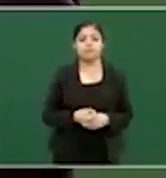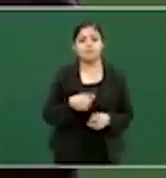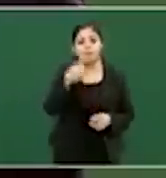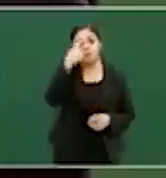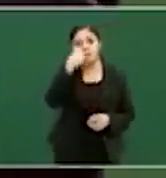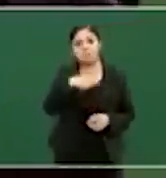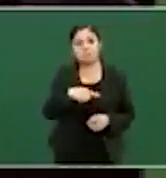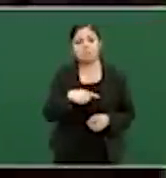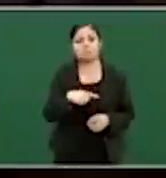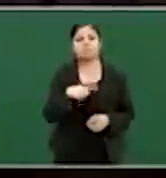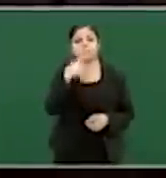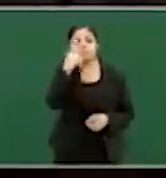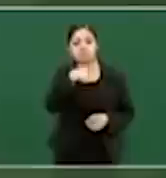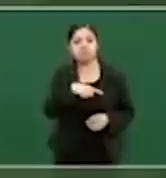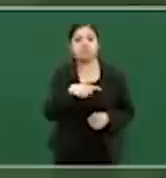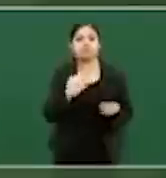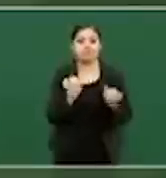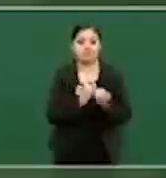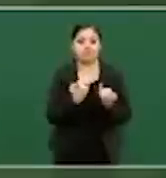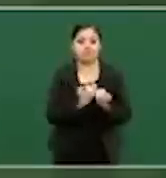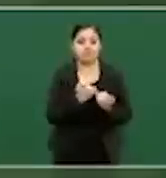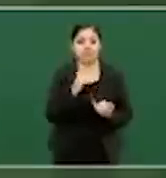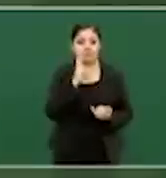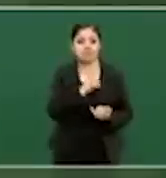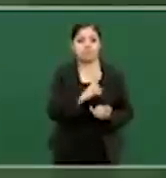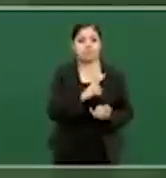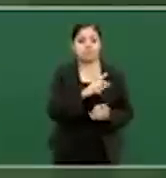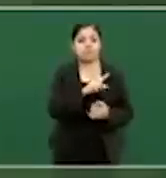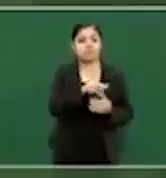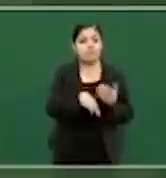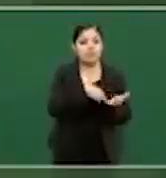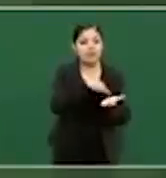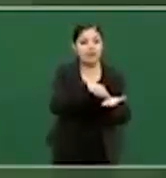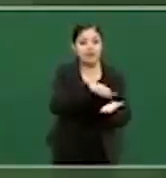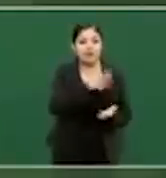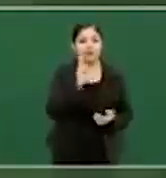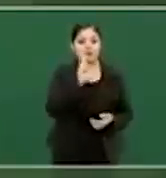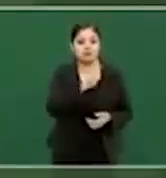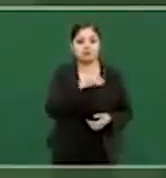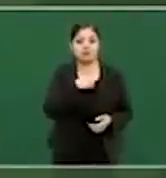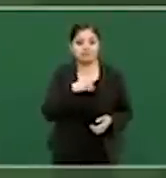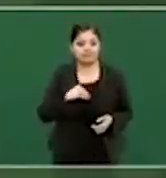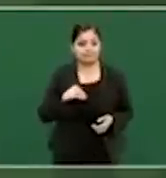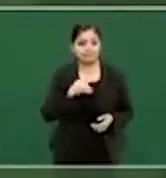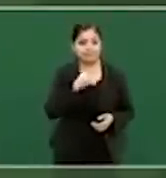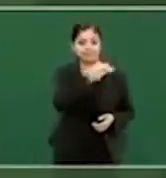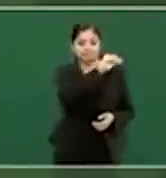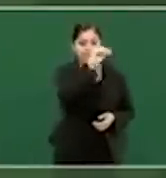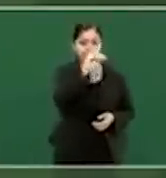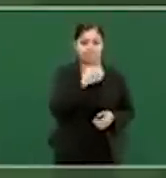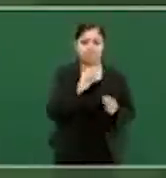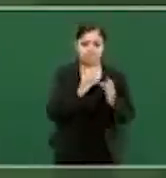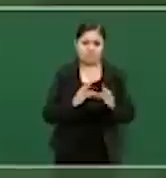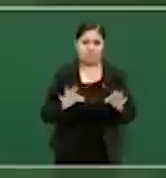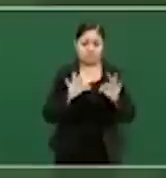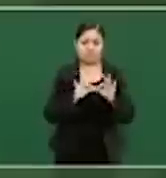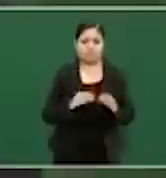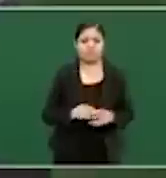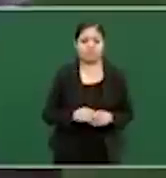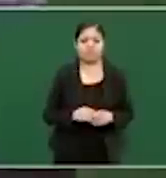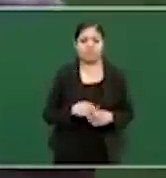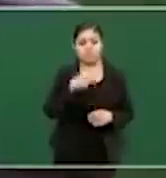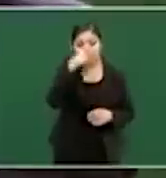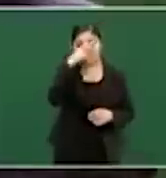tener también la visión regional y hacer presencia en todo el país. México